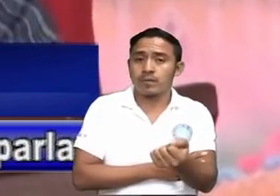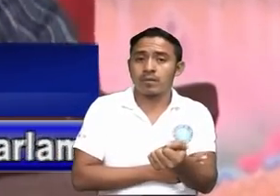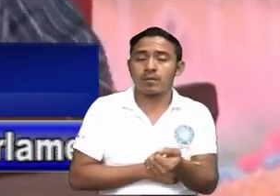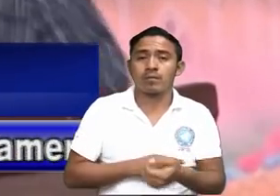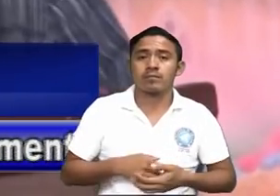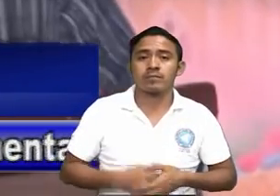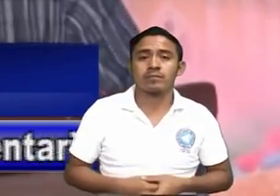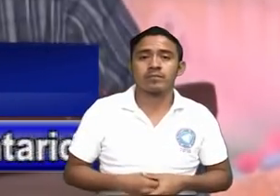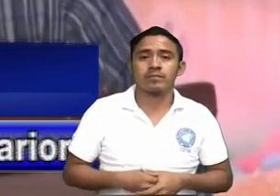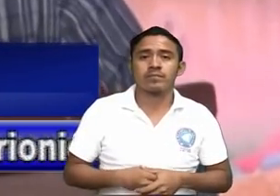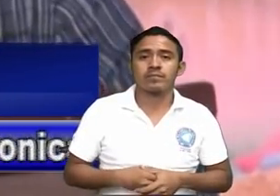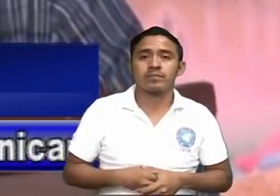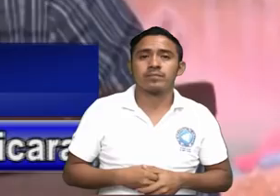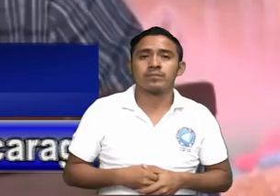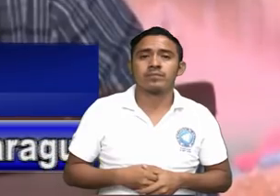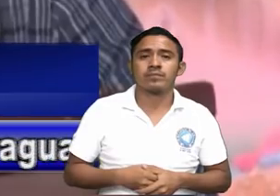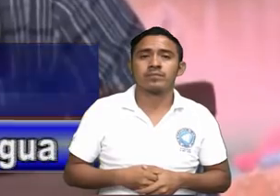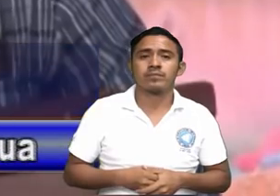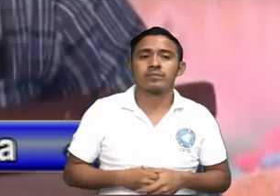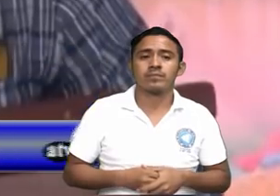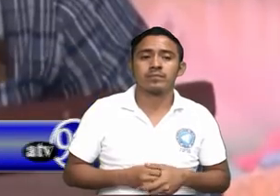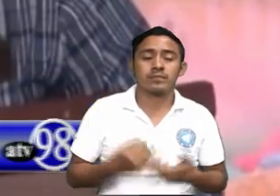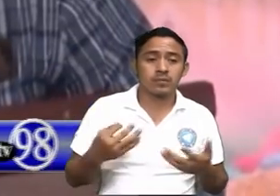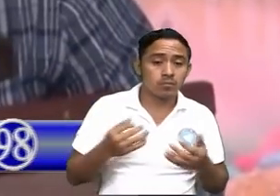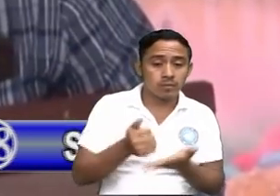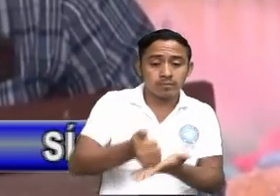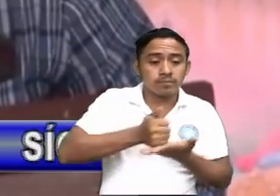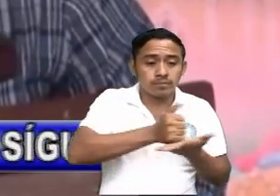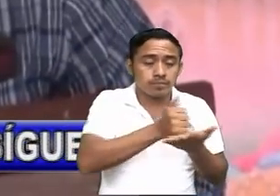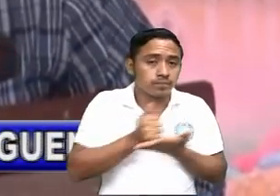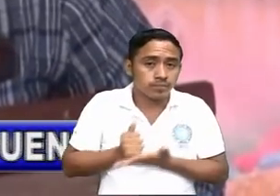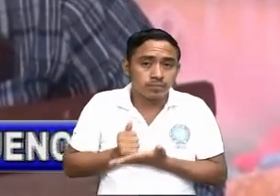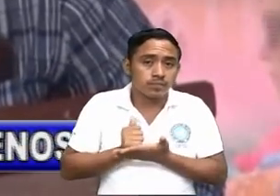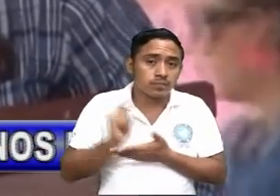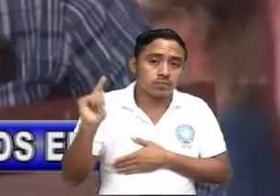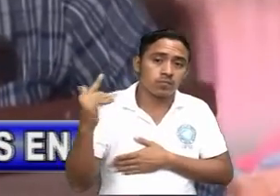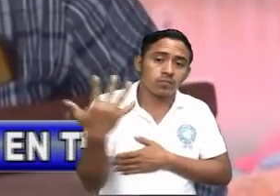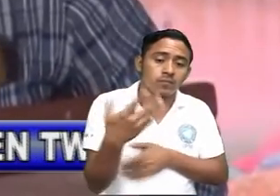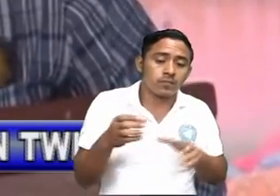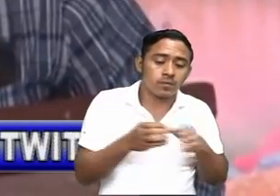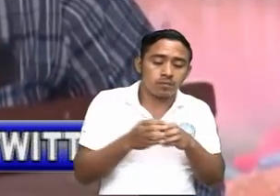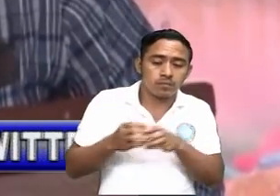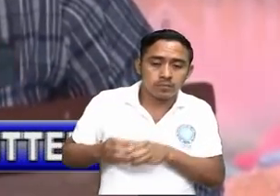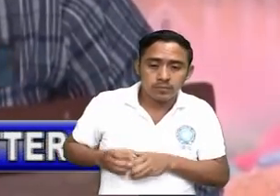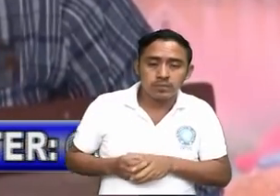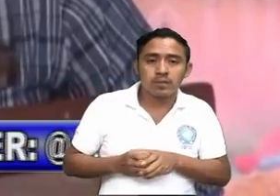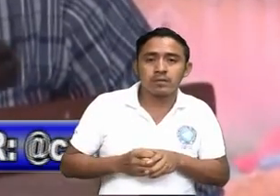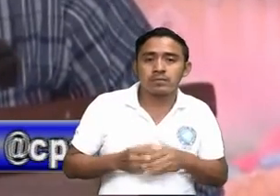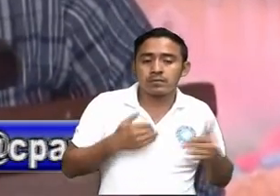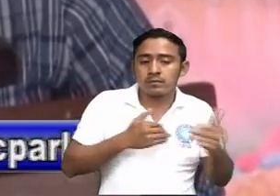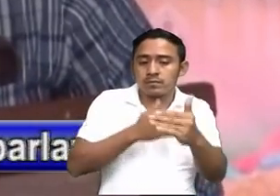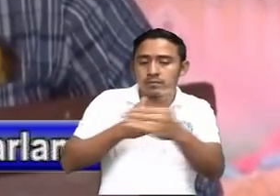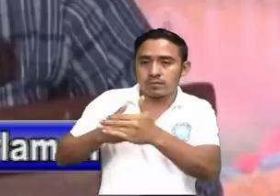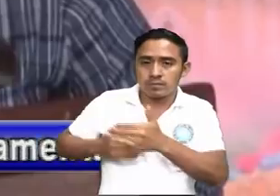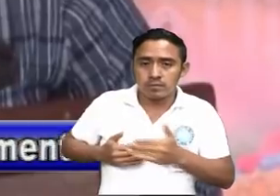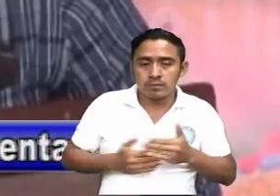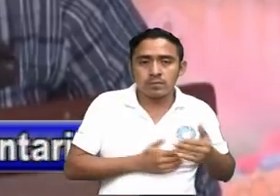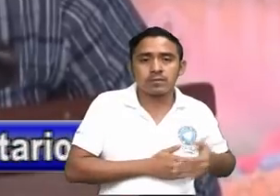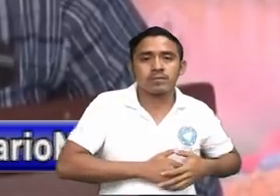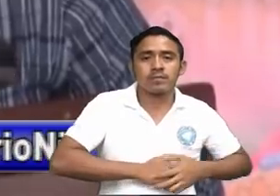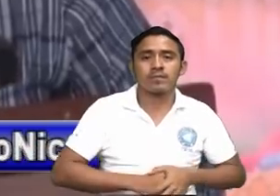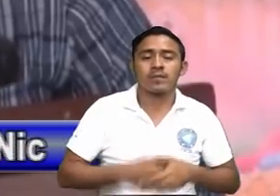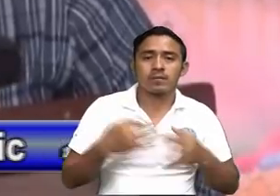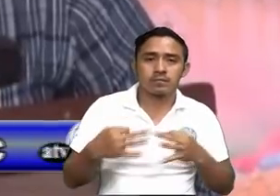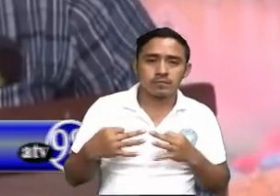Un proyecto que además de beneficiar a todas las comunidades aledañas por